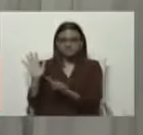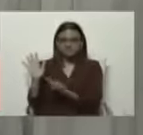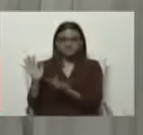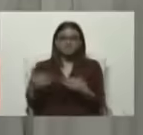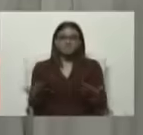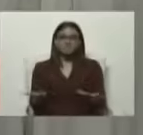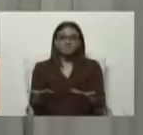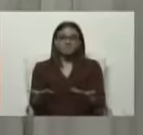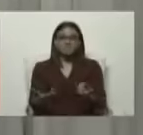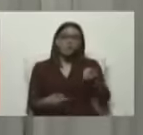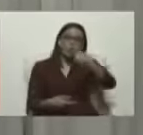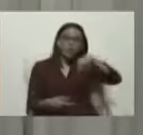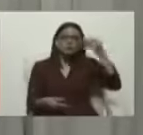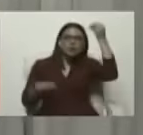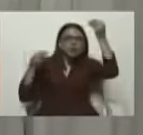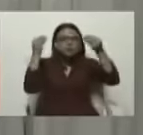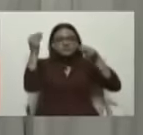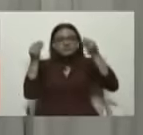Ustedes dirán,